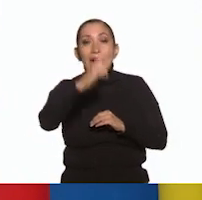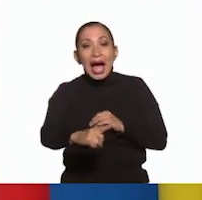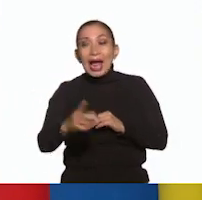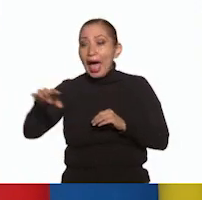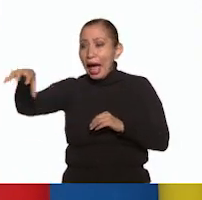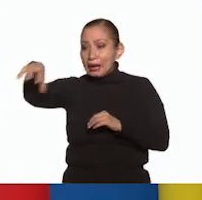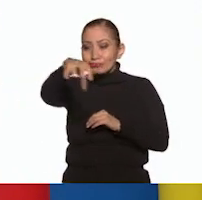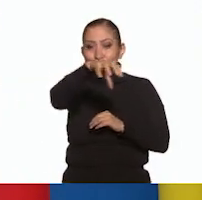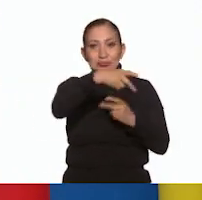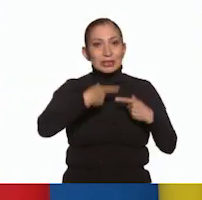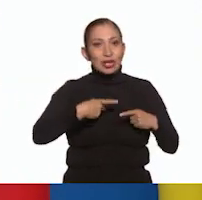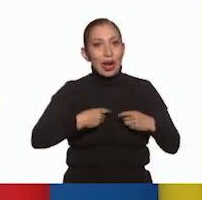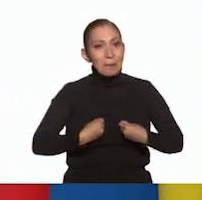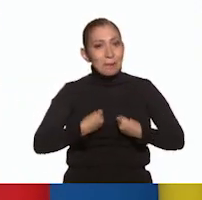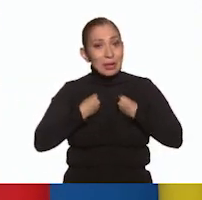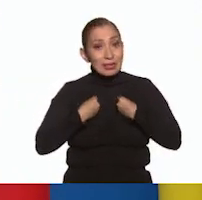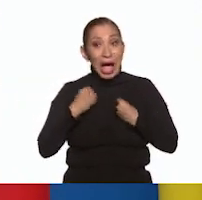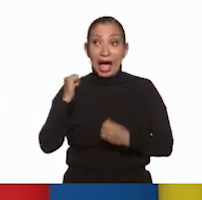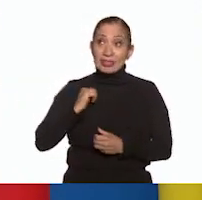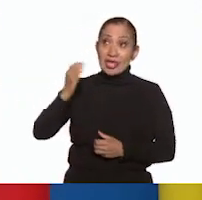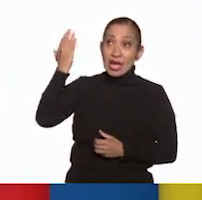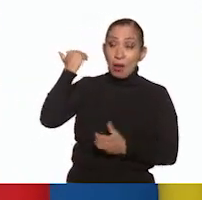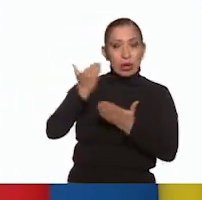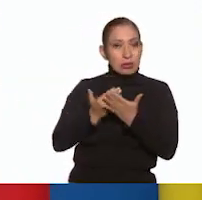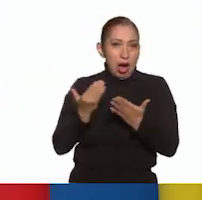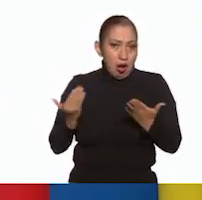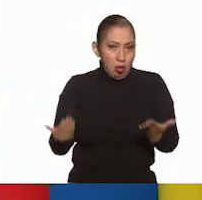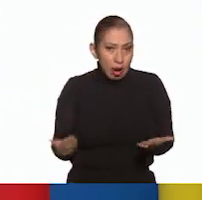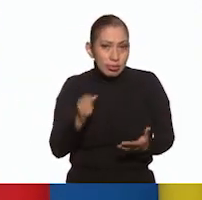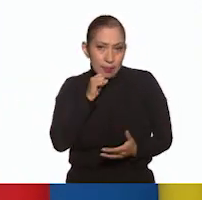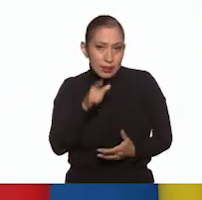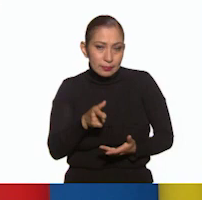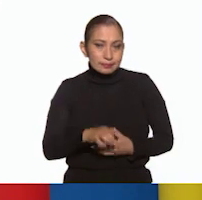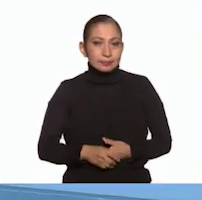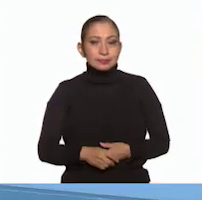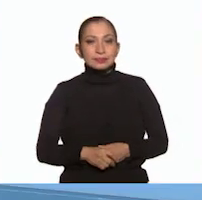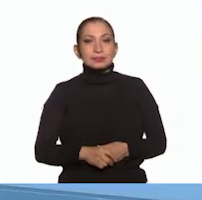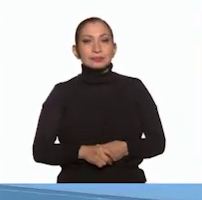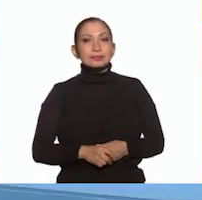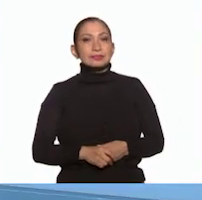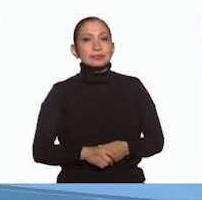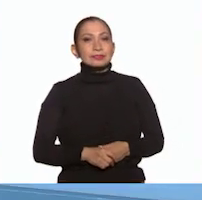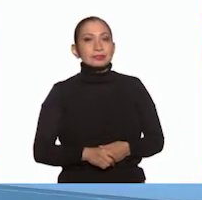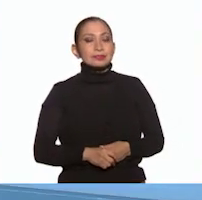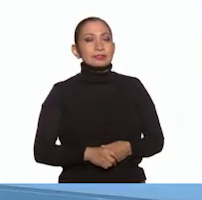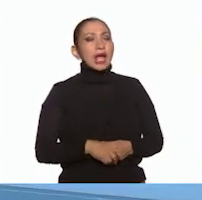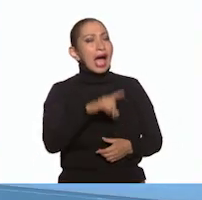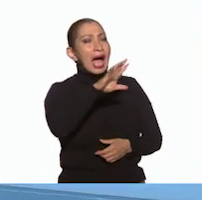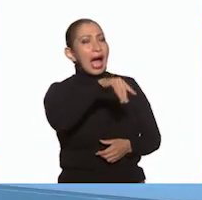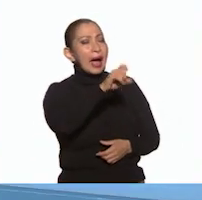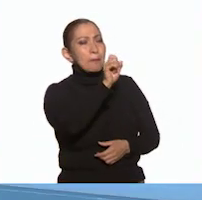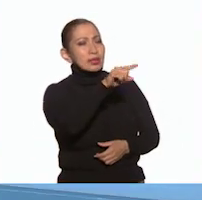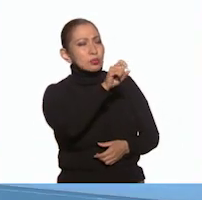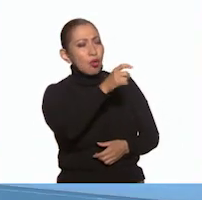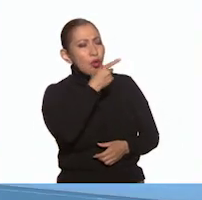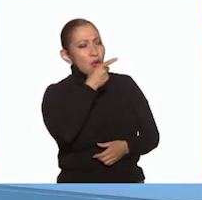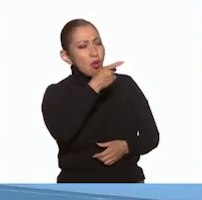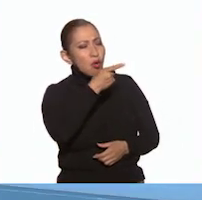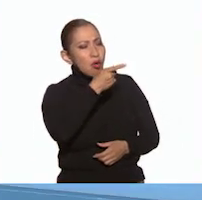las poblaciones, tanto en la antigüedad como en la época actual. A propósito de esto,